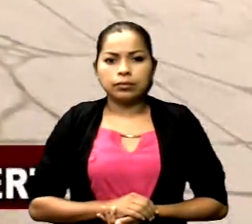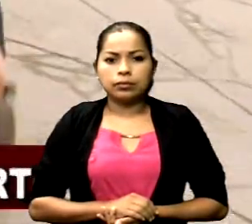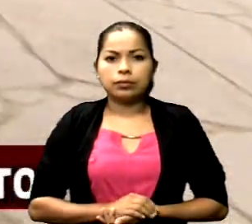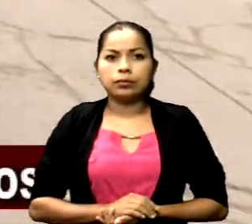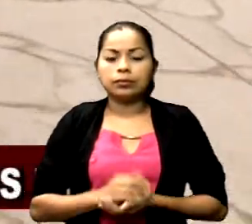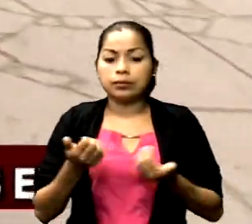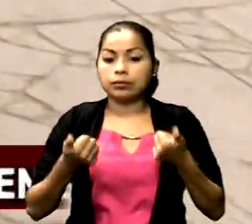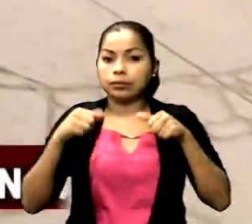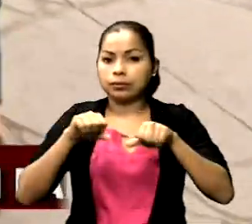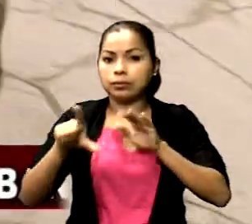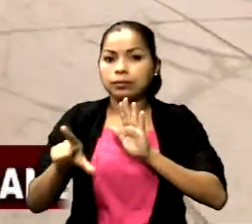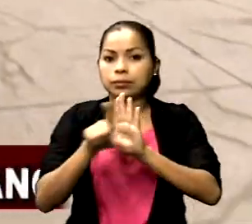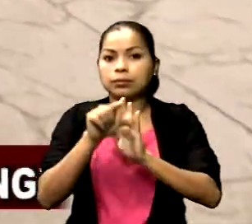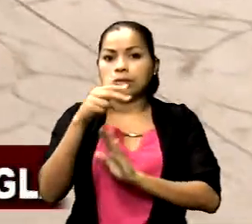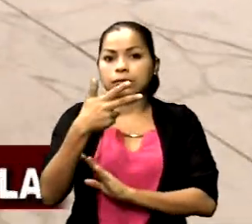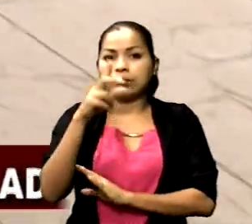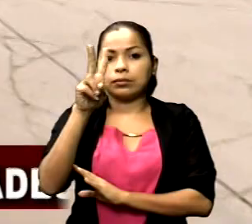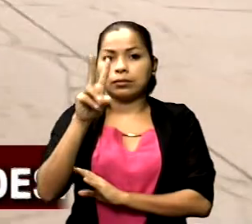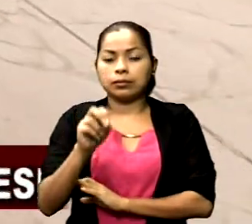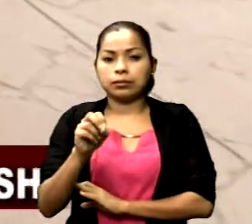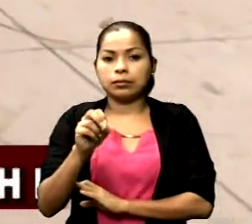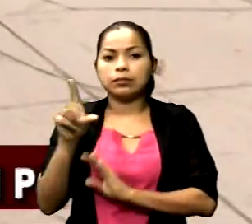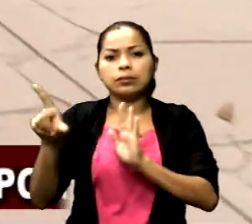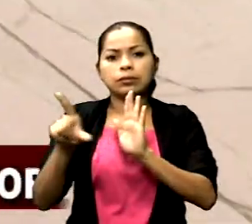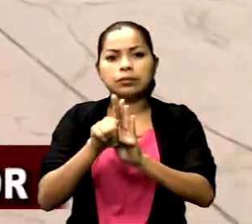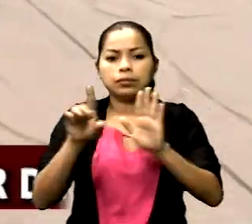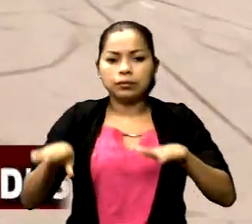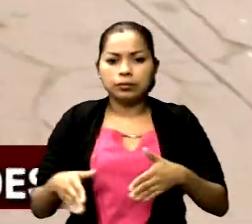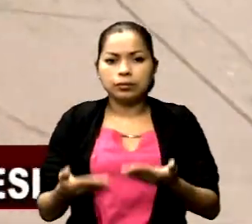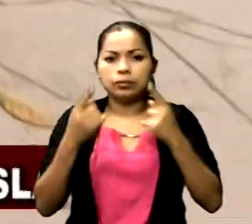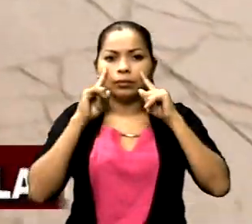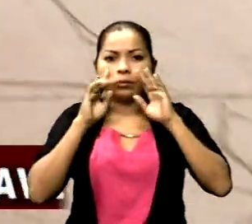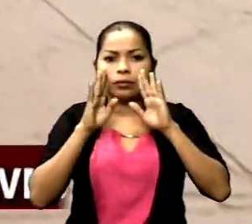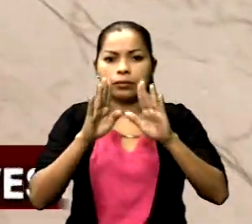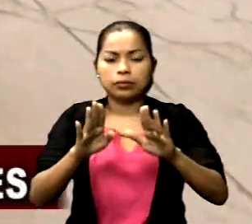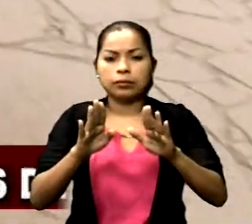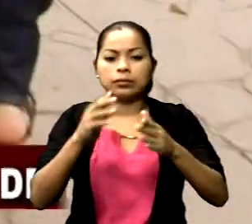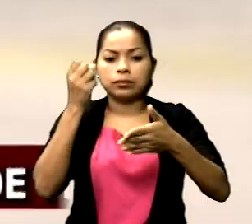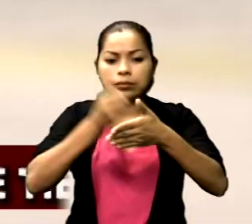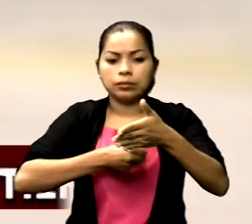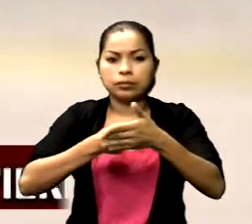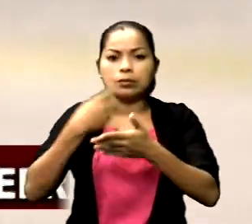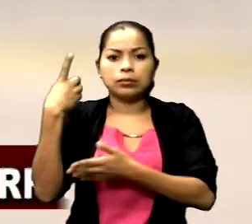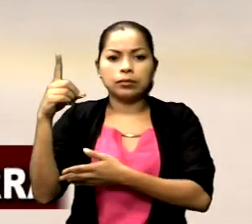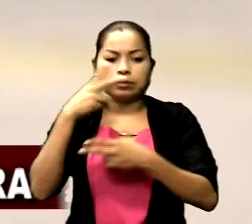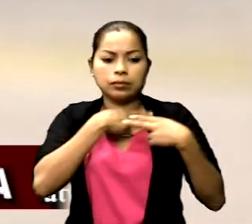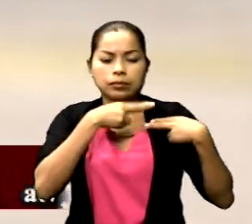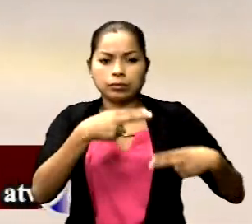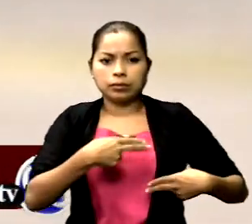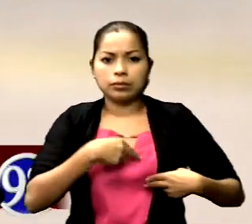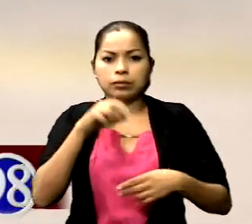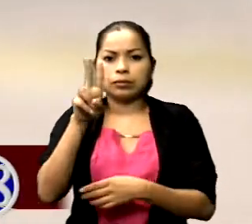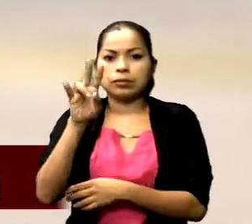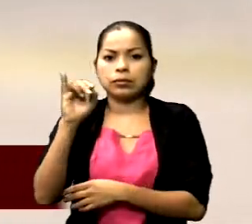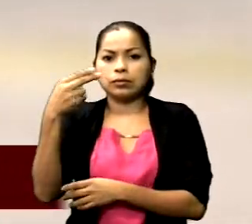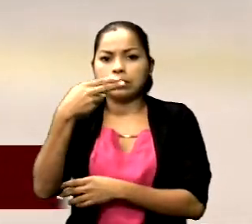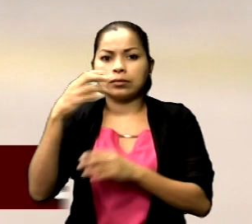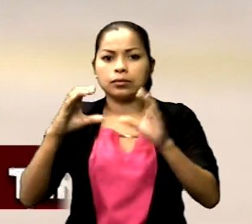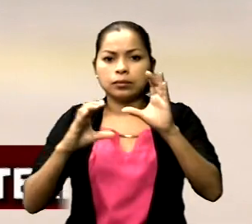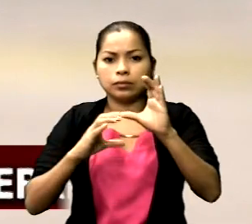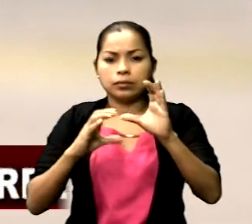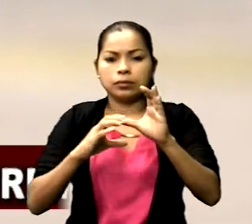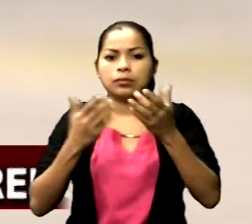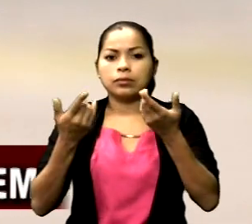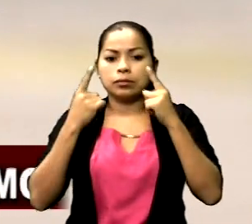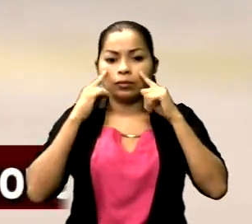La aprobación de la Ley 820, Ley de Promoción, Protección y Defensa de los Derechos Humanos ante el VIH y SIDA,